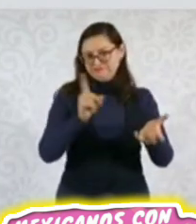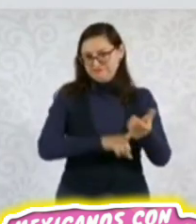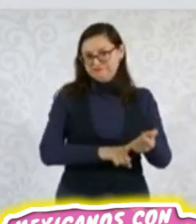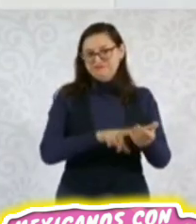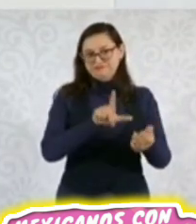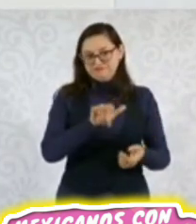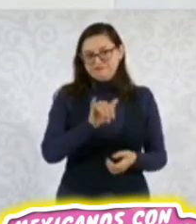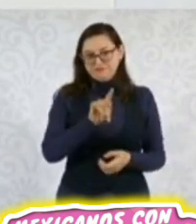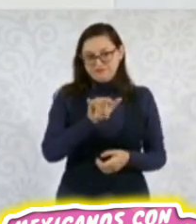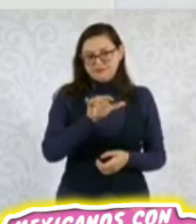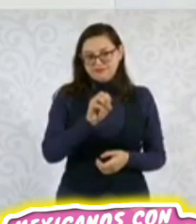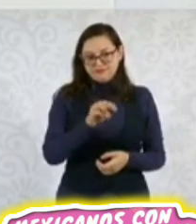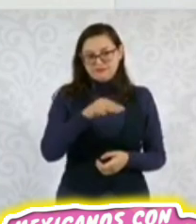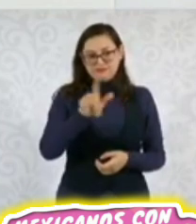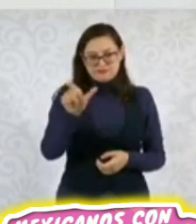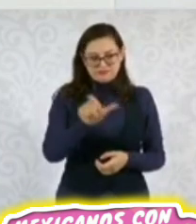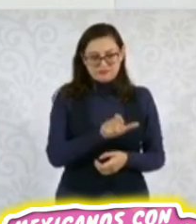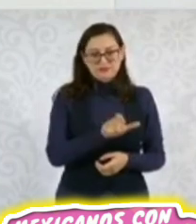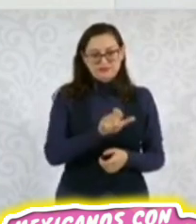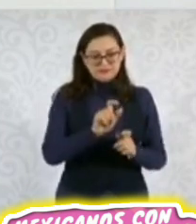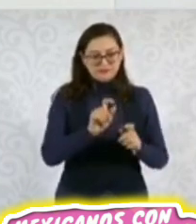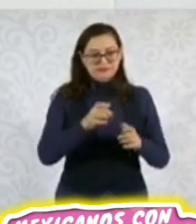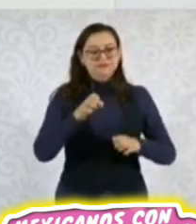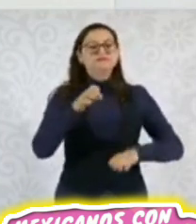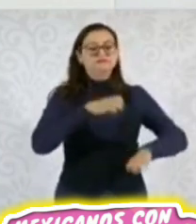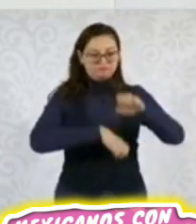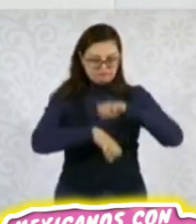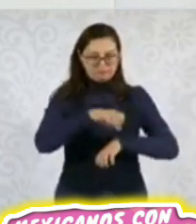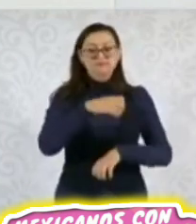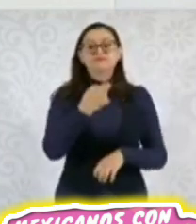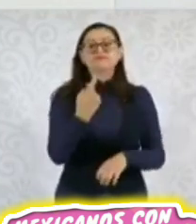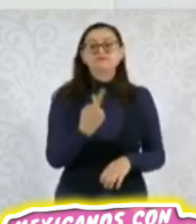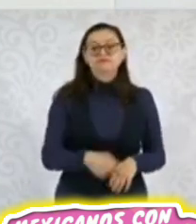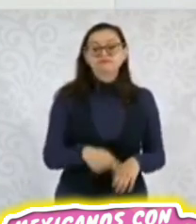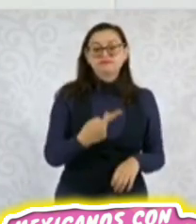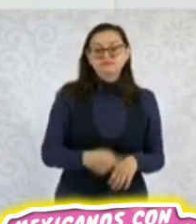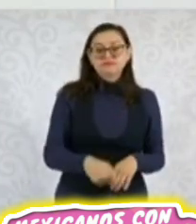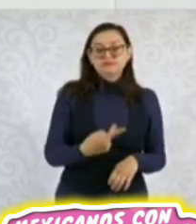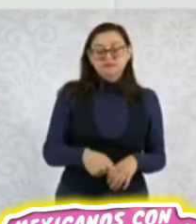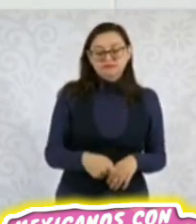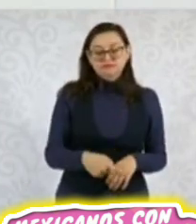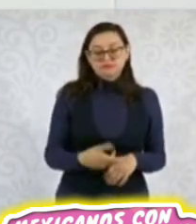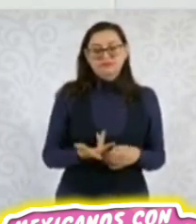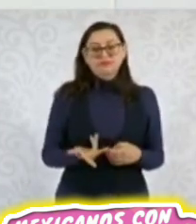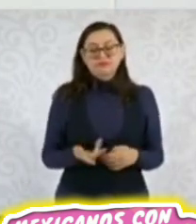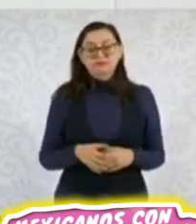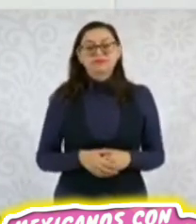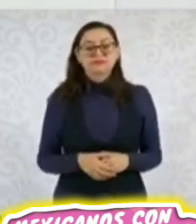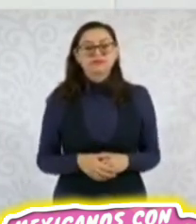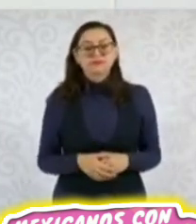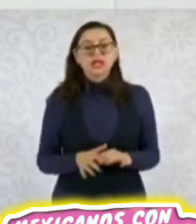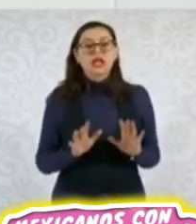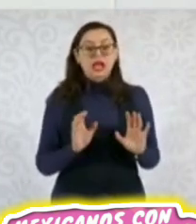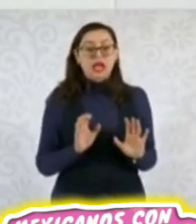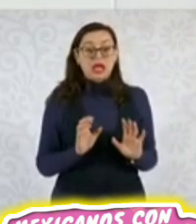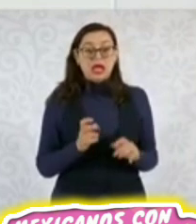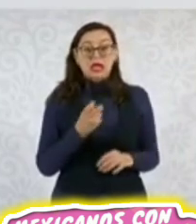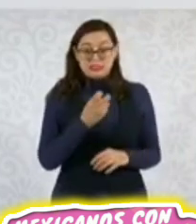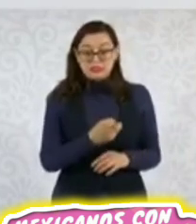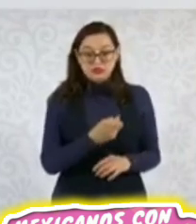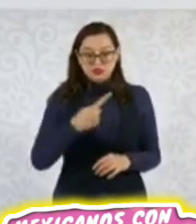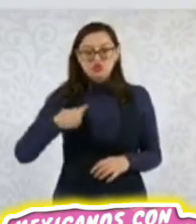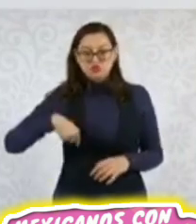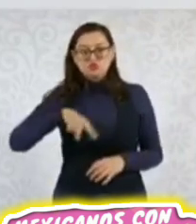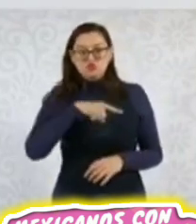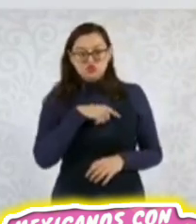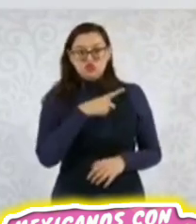con Litiomex, esta empresa del Estado, y la nacionalización de litio que se hizo. Entonces a nosotros nos toca pues